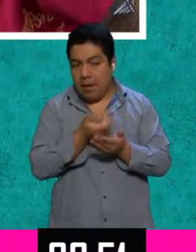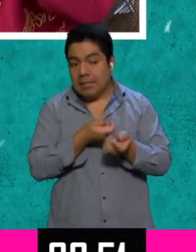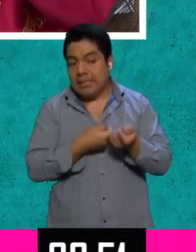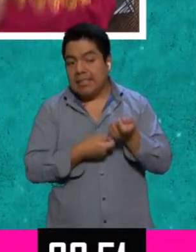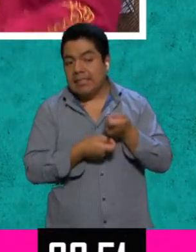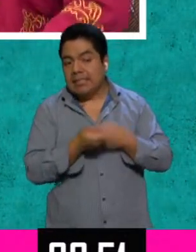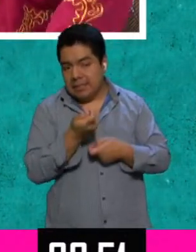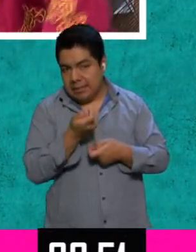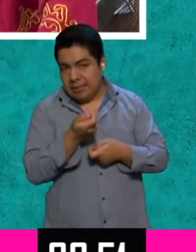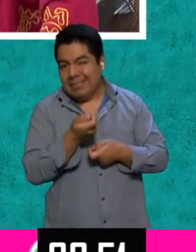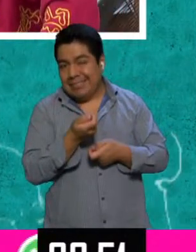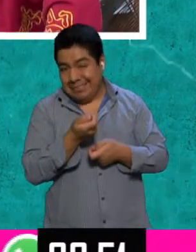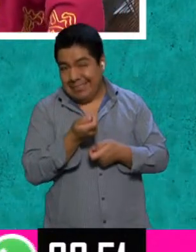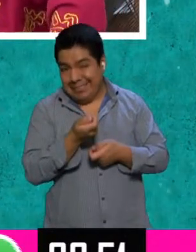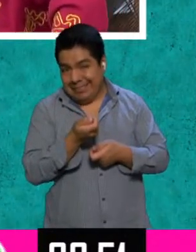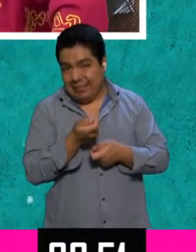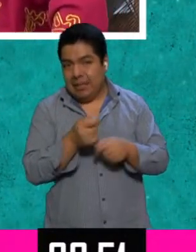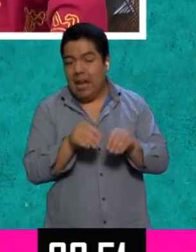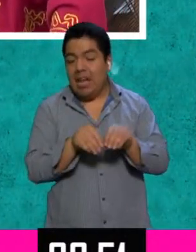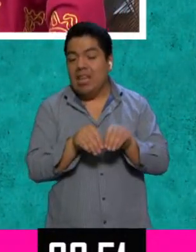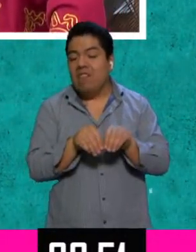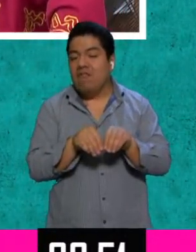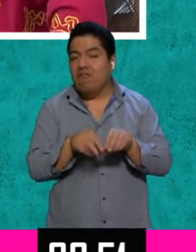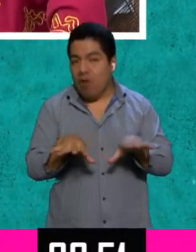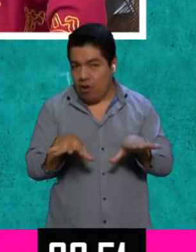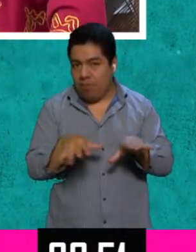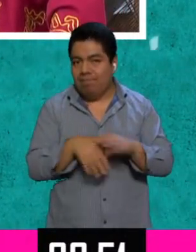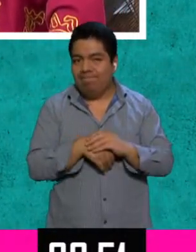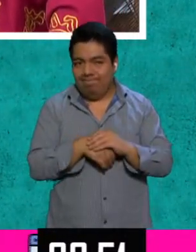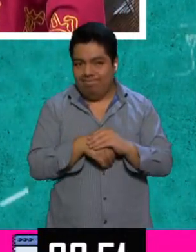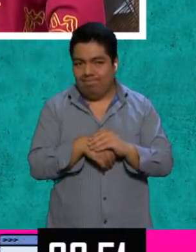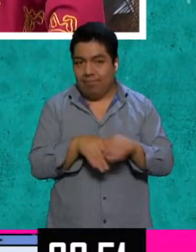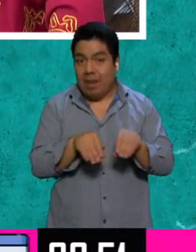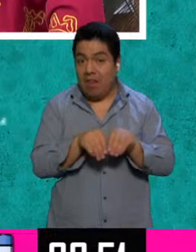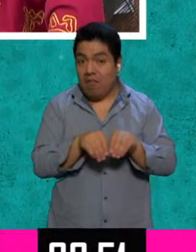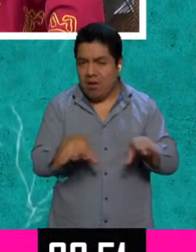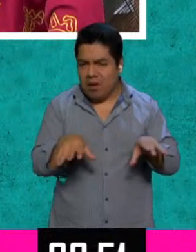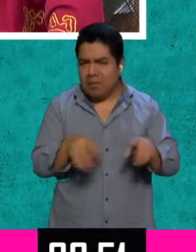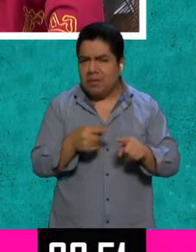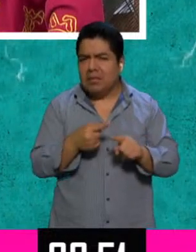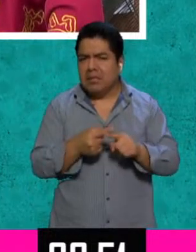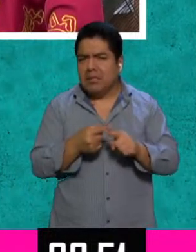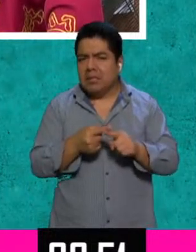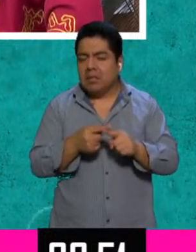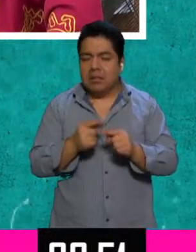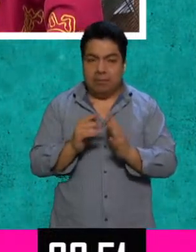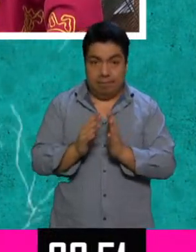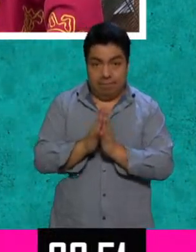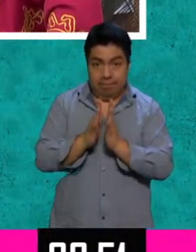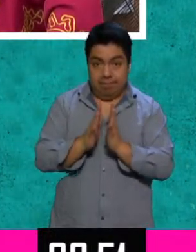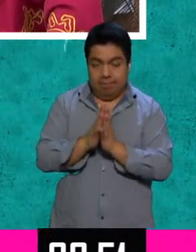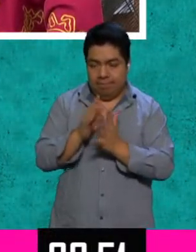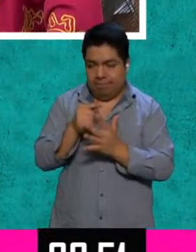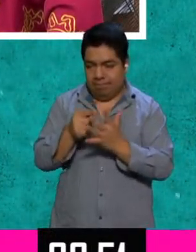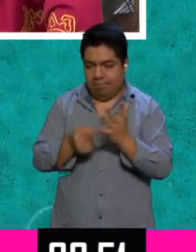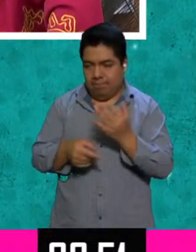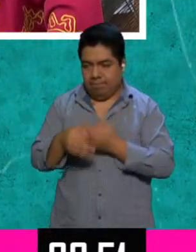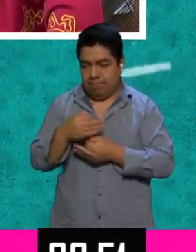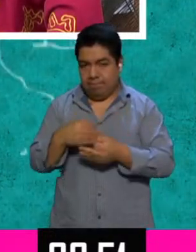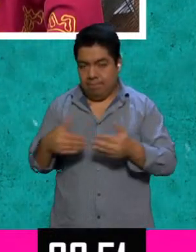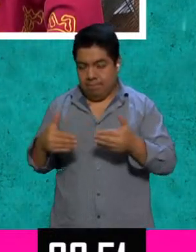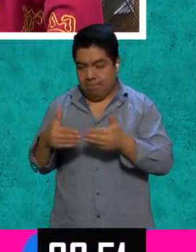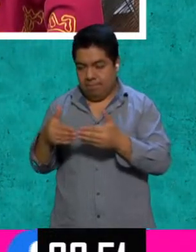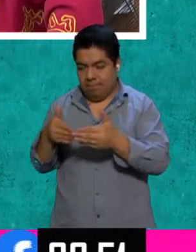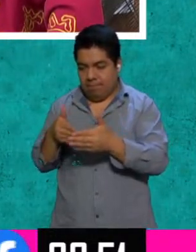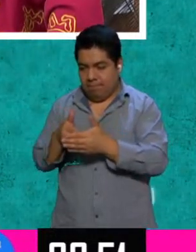algo que es clave. Claro. Información. Sí. Información de quienes participaron en ese cerco de protección